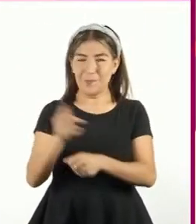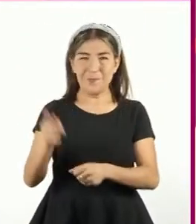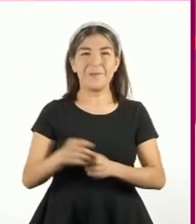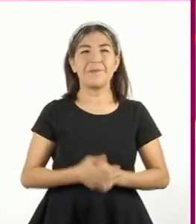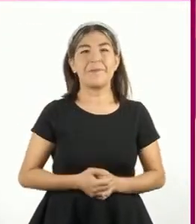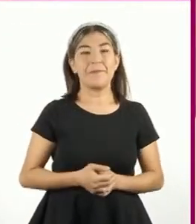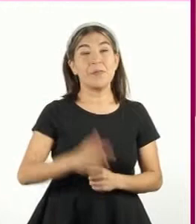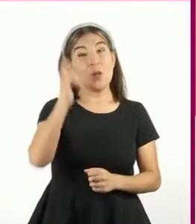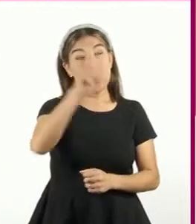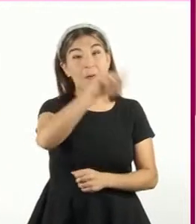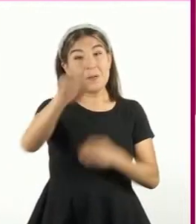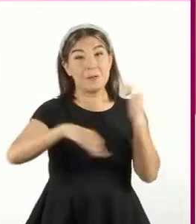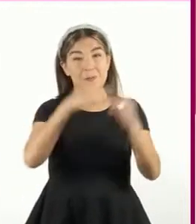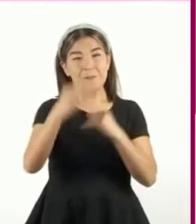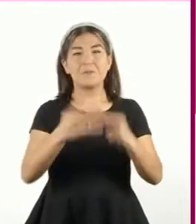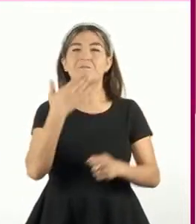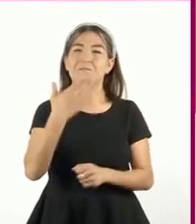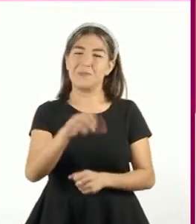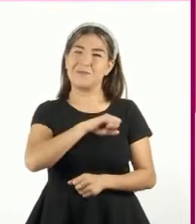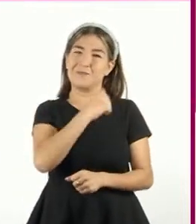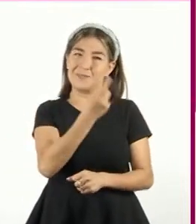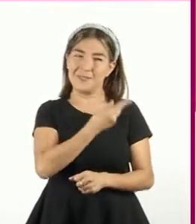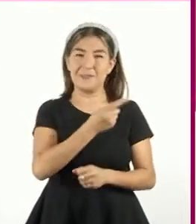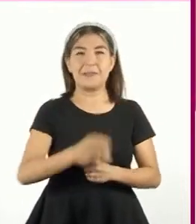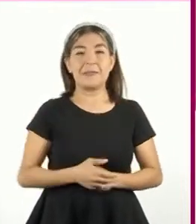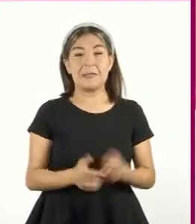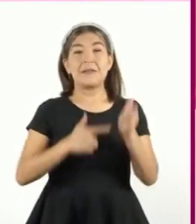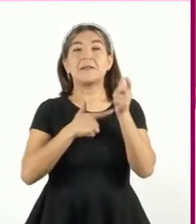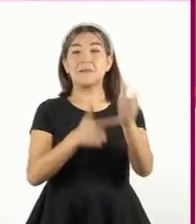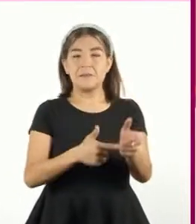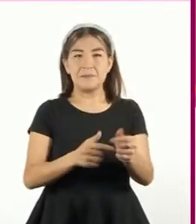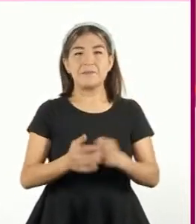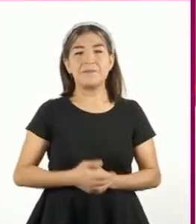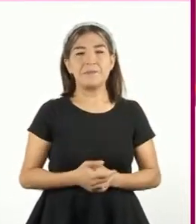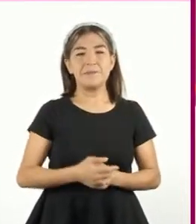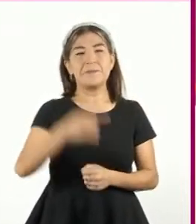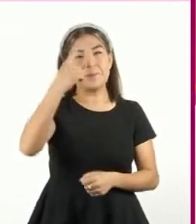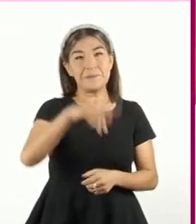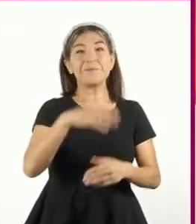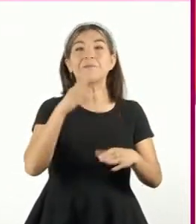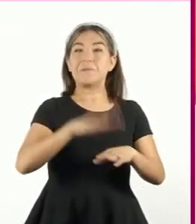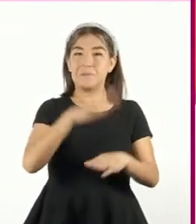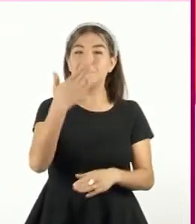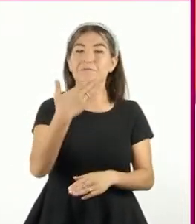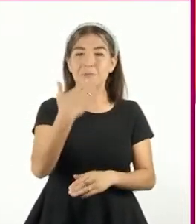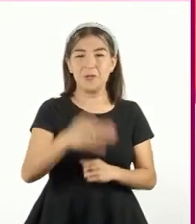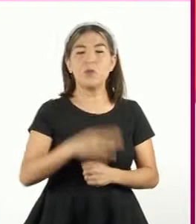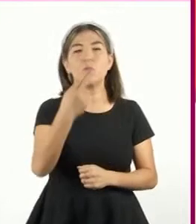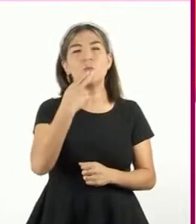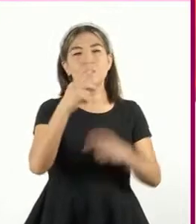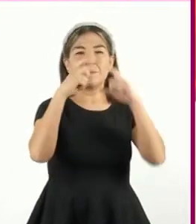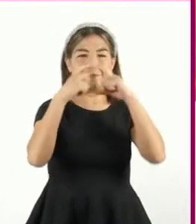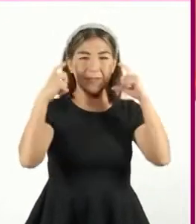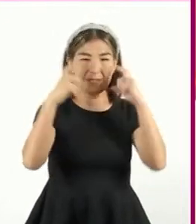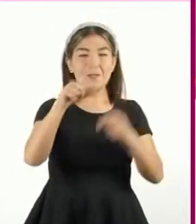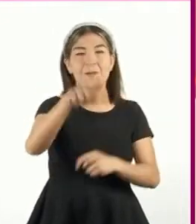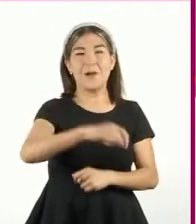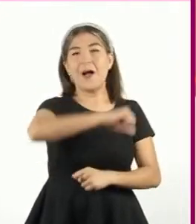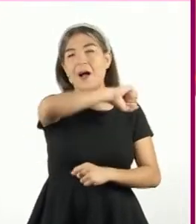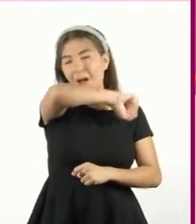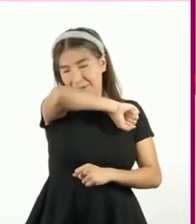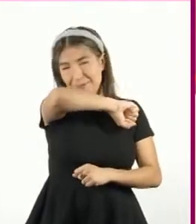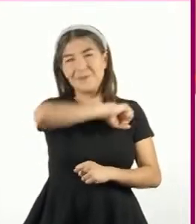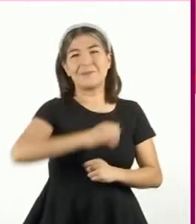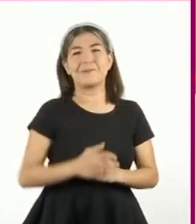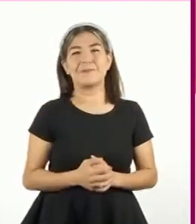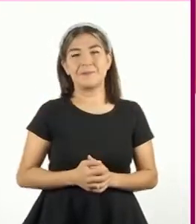que todas y todos estén bien de salud. Para continuar, en óptimo estado deben mantener el uso del cubrebocas, el estornudo de